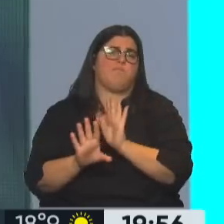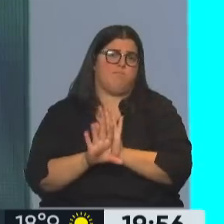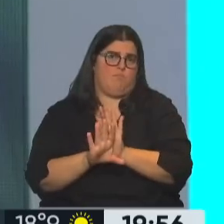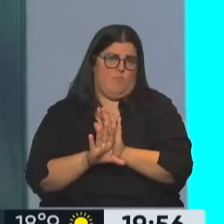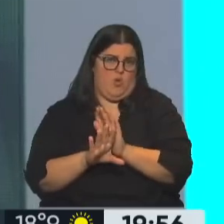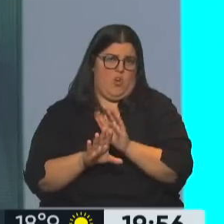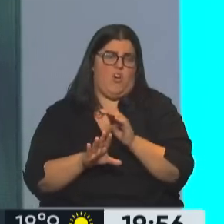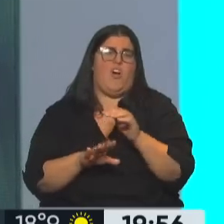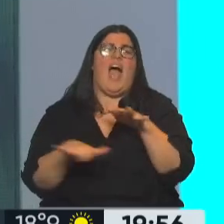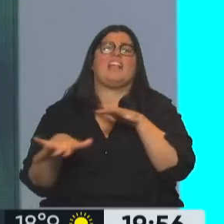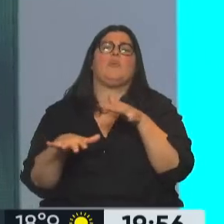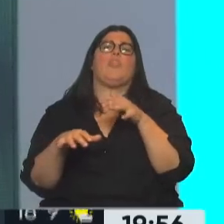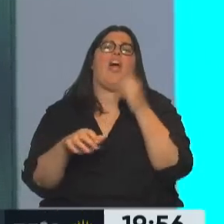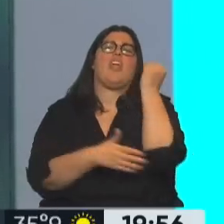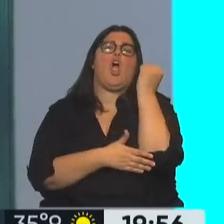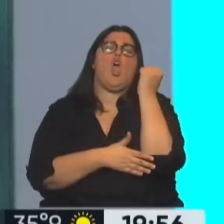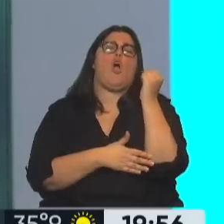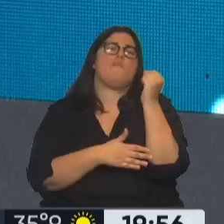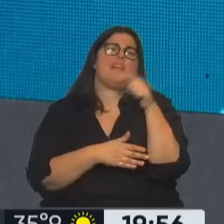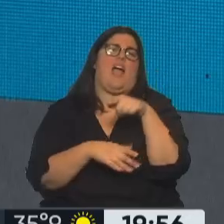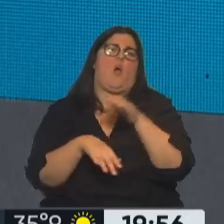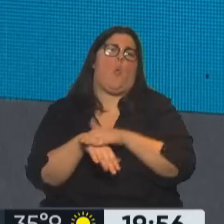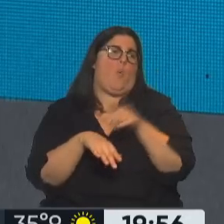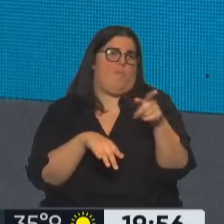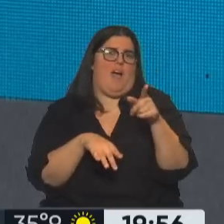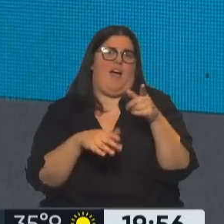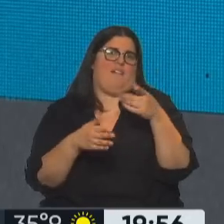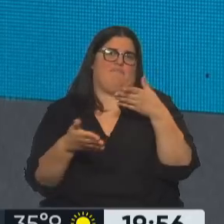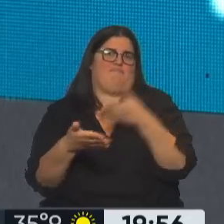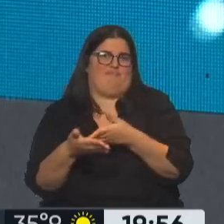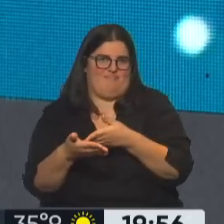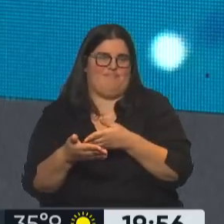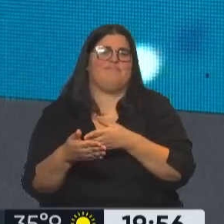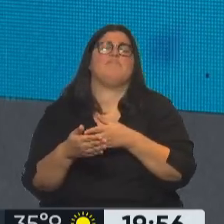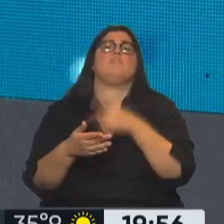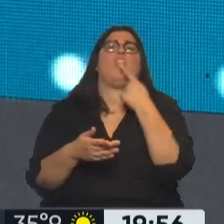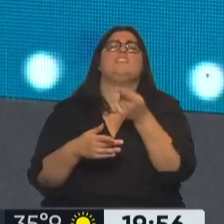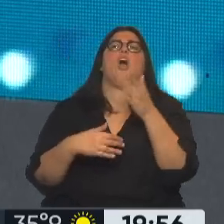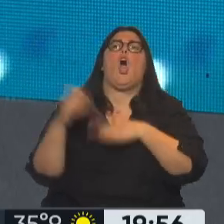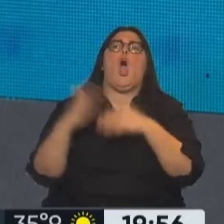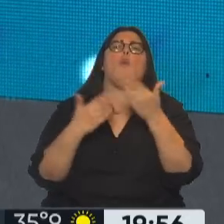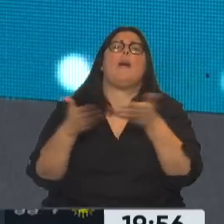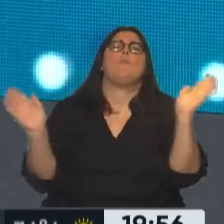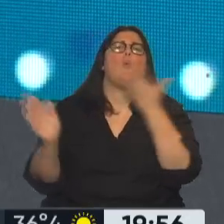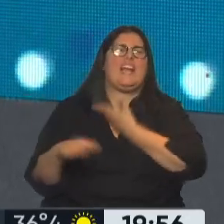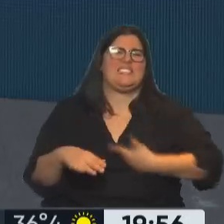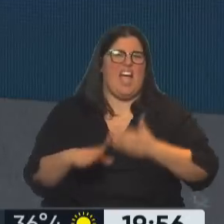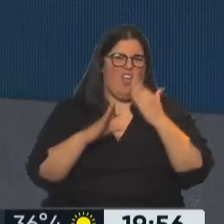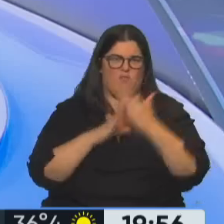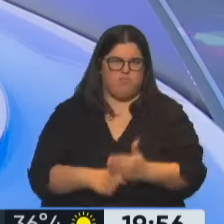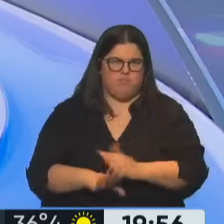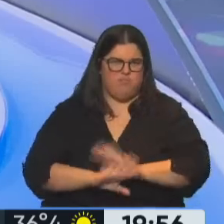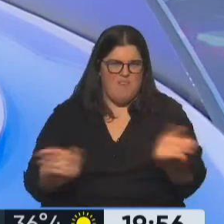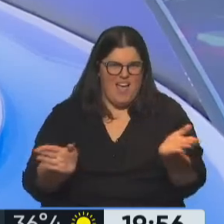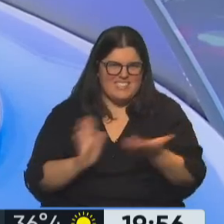del crecimiento de la actividad económica. Eliminar la obra pública directamente. O sea, la propuesta es no hacer más obra pública por parte del Estado. Bueno, están